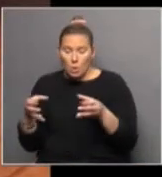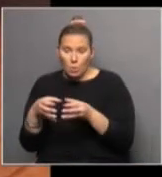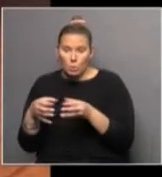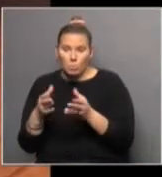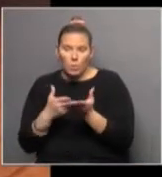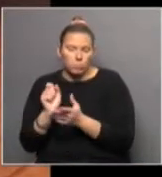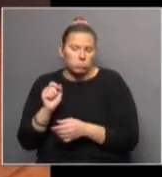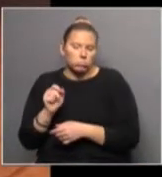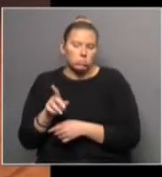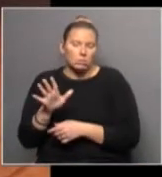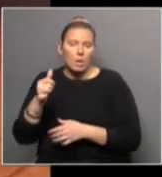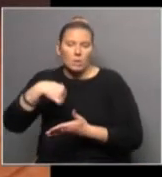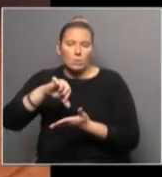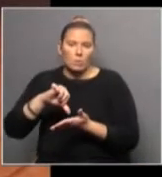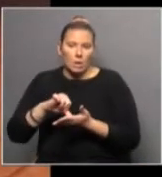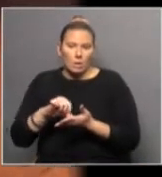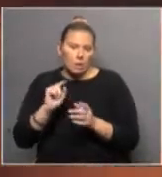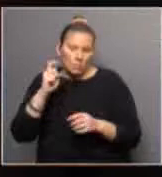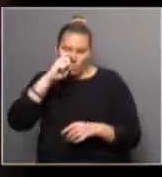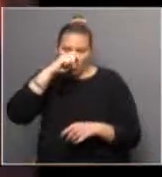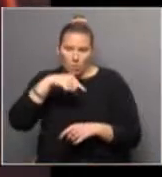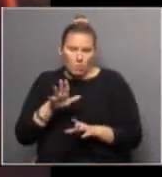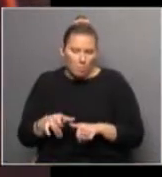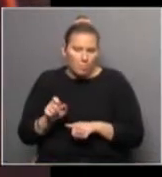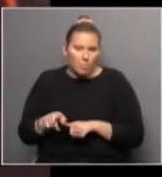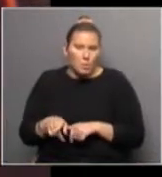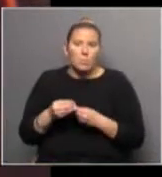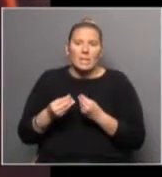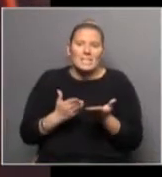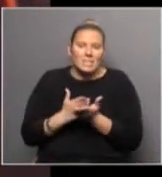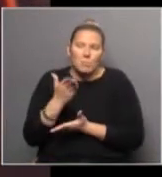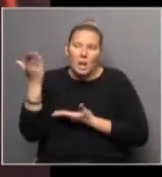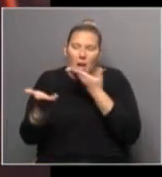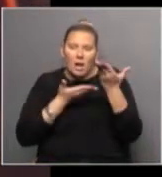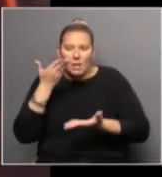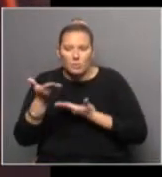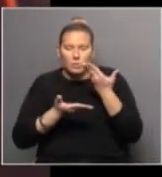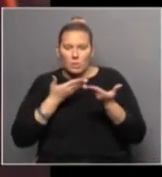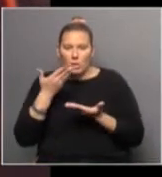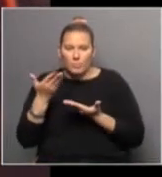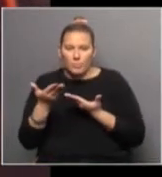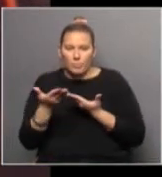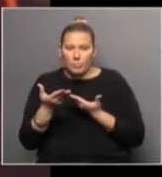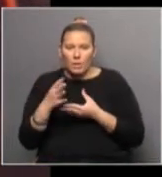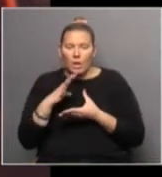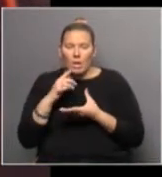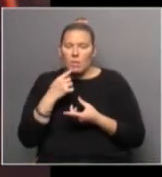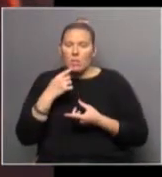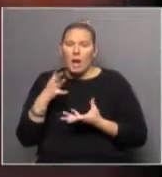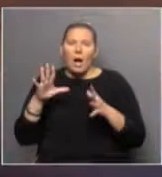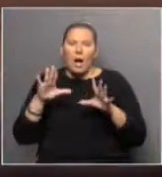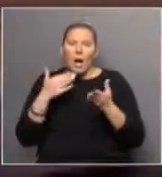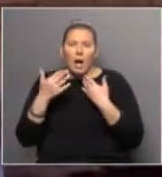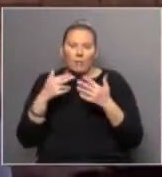inconfundiblemente ciudadanas e inconfundiblemente montevideanas, porque permanentemente en las letras nuestras hay una fuerte referencia